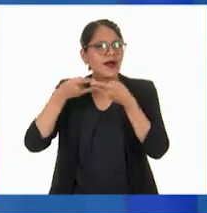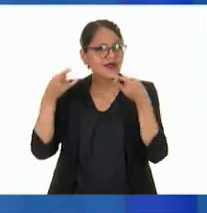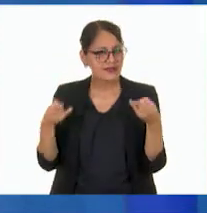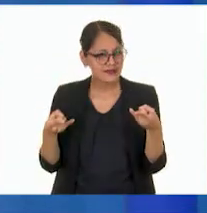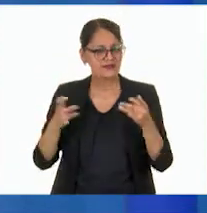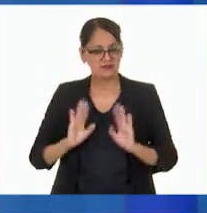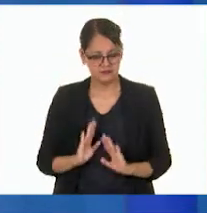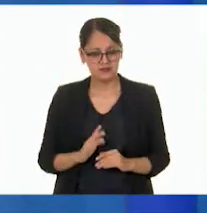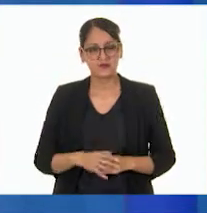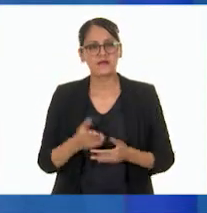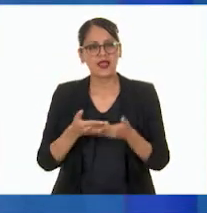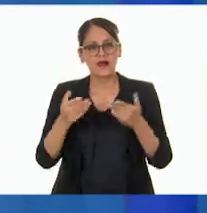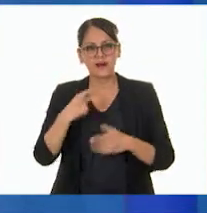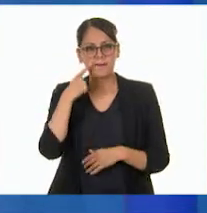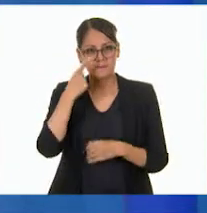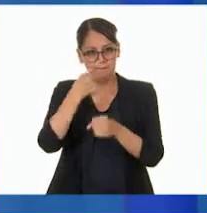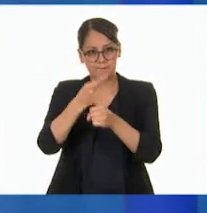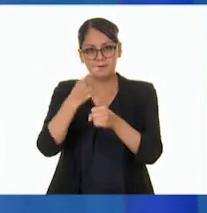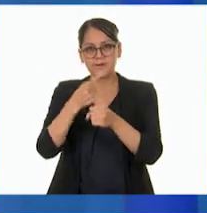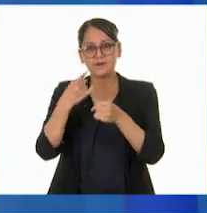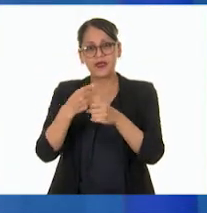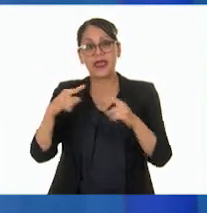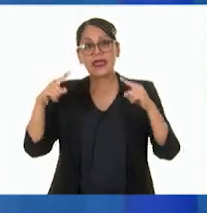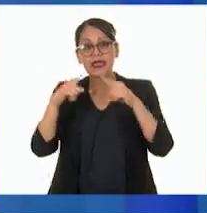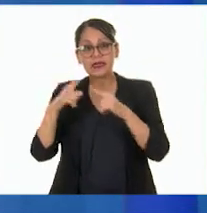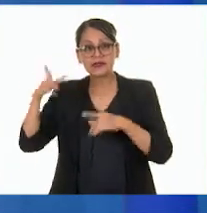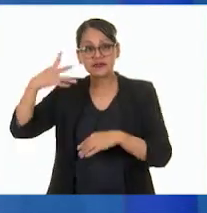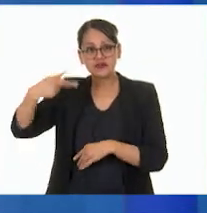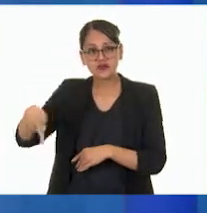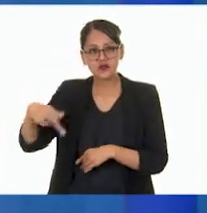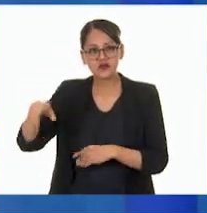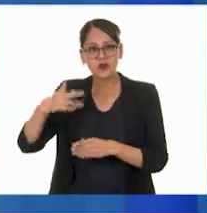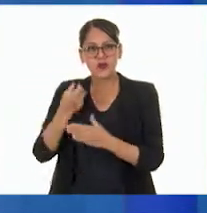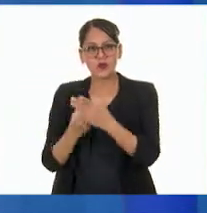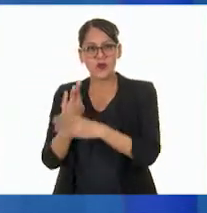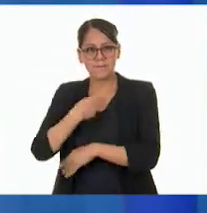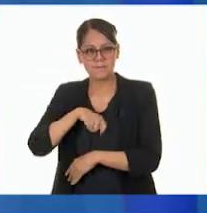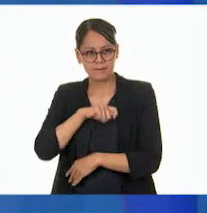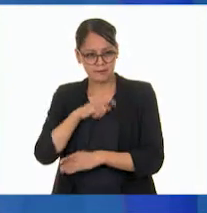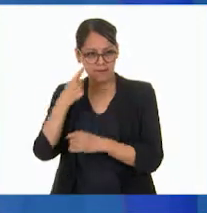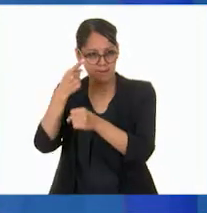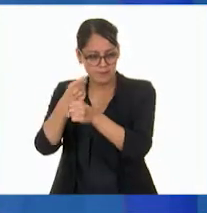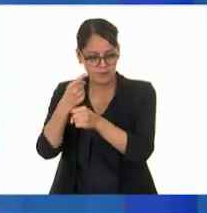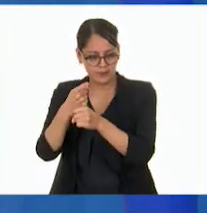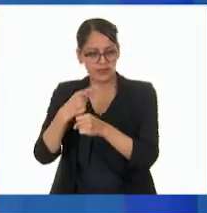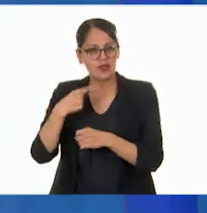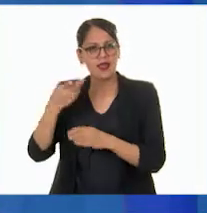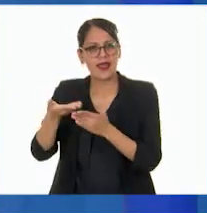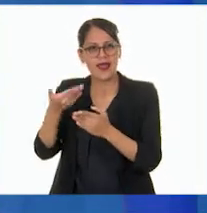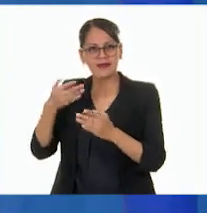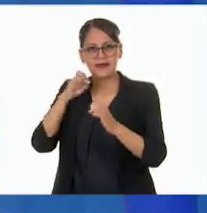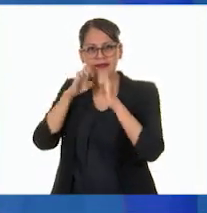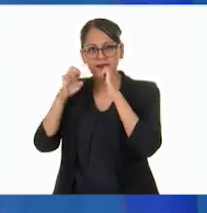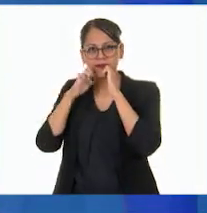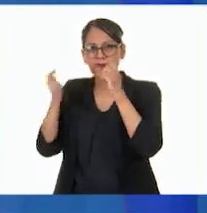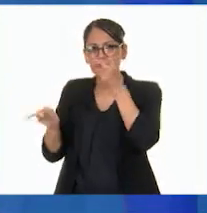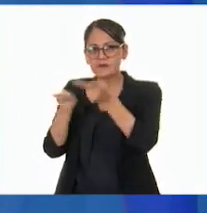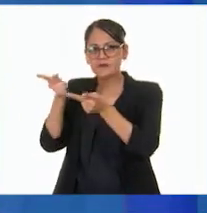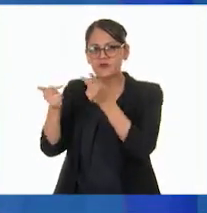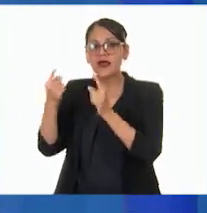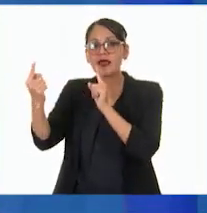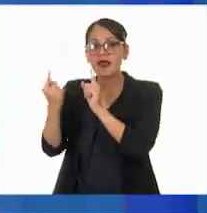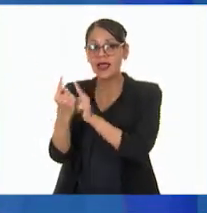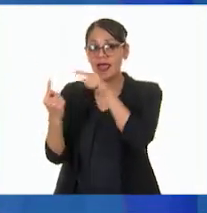bien, para empezar a hablar de la Iglesia novohispana, quiero que me acompañen a ver una entrevista muy interesante que le hicimos a uno de